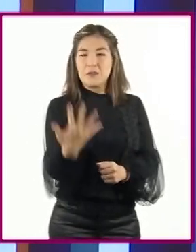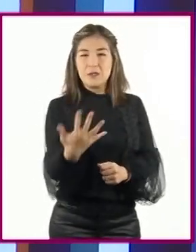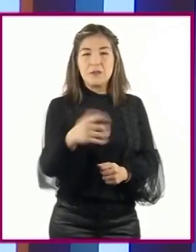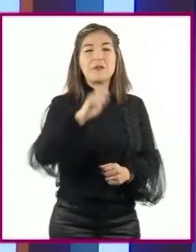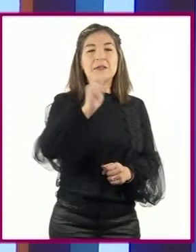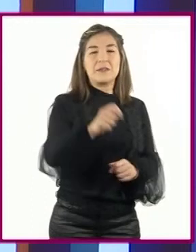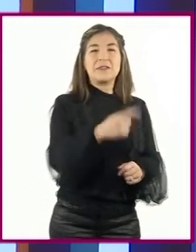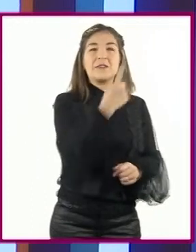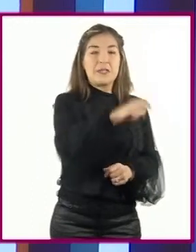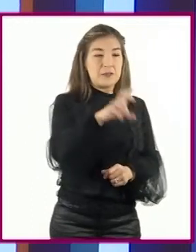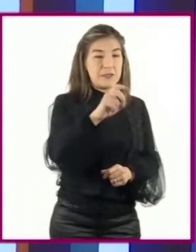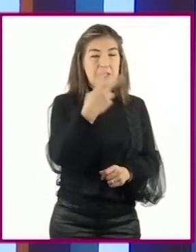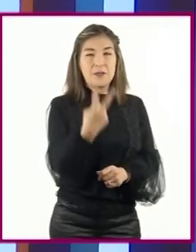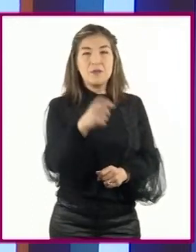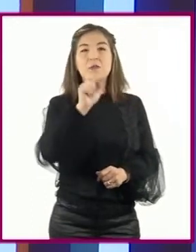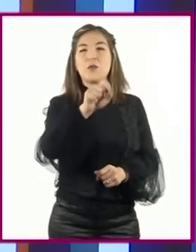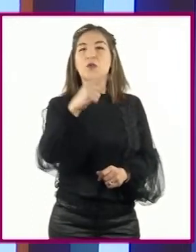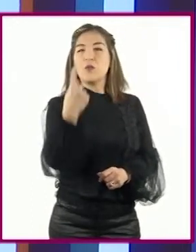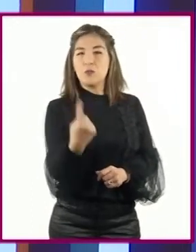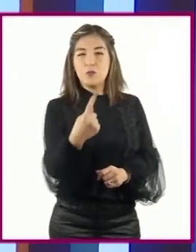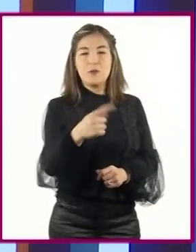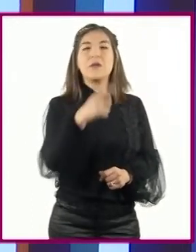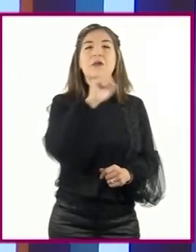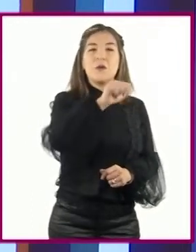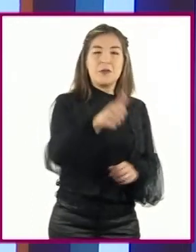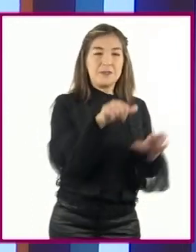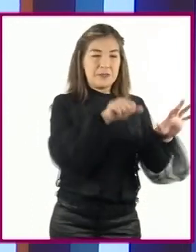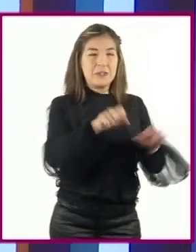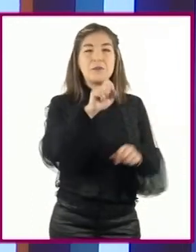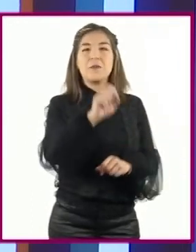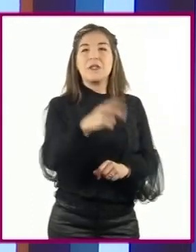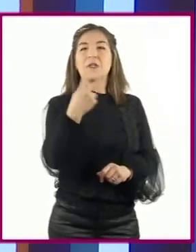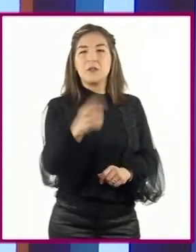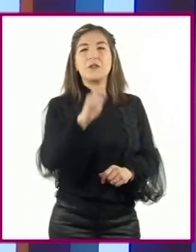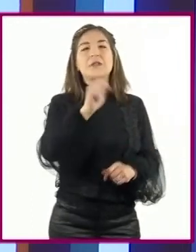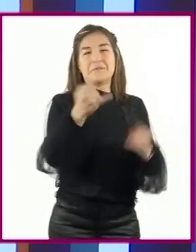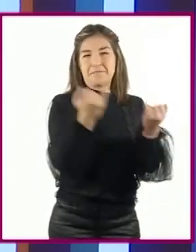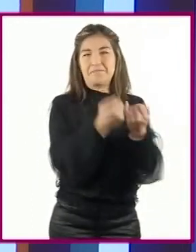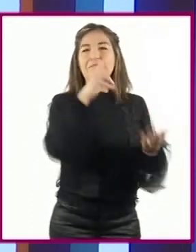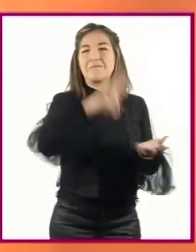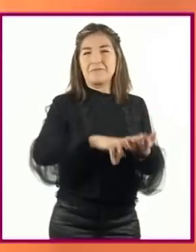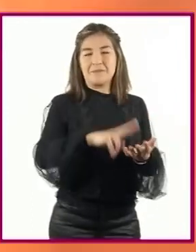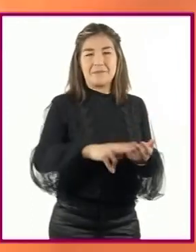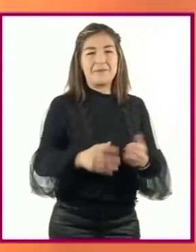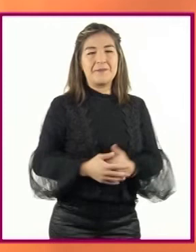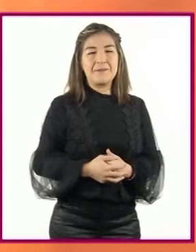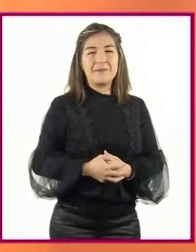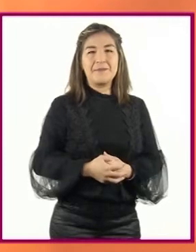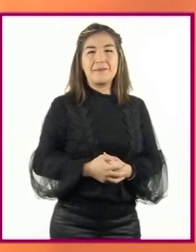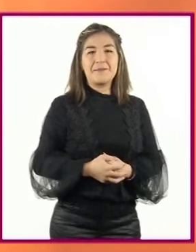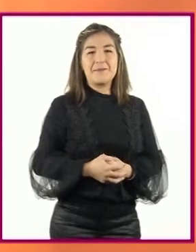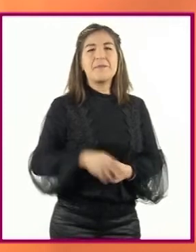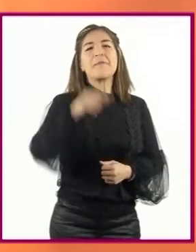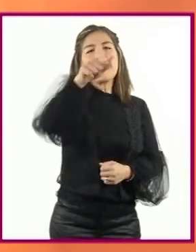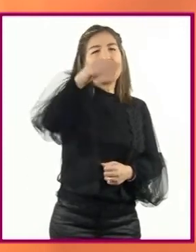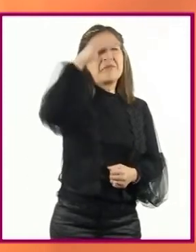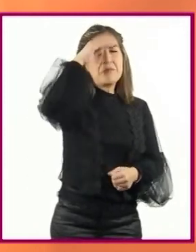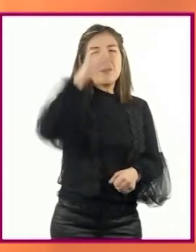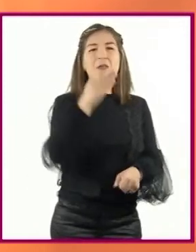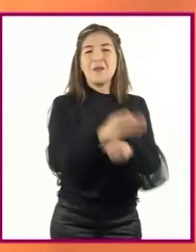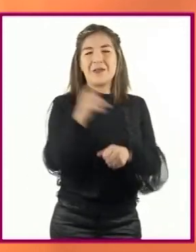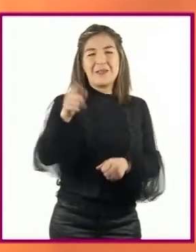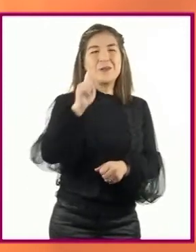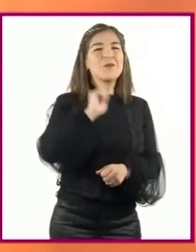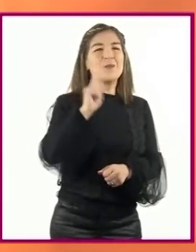entre 1.1 y 264 entre 2.2 sí son equivalentes. ¿Qué piensan del argumento de